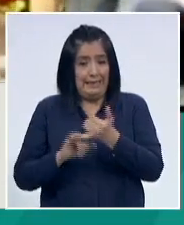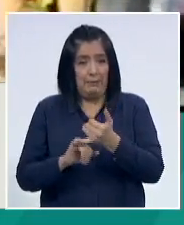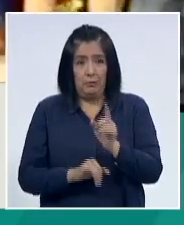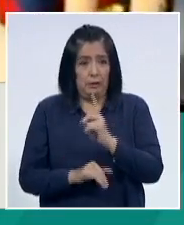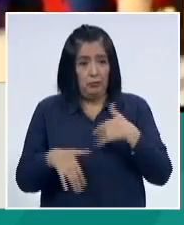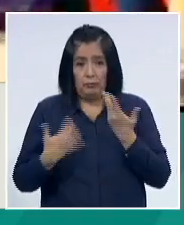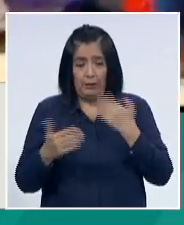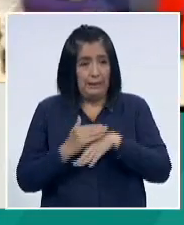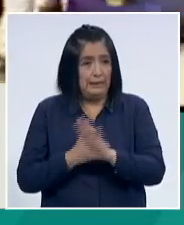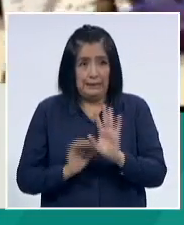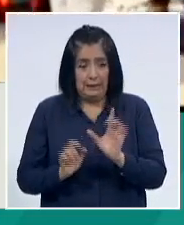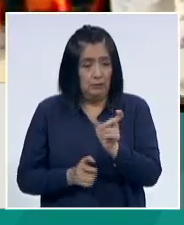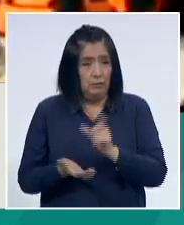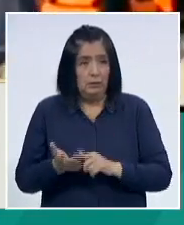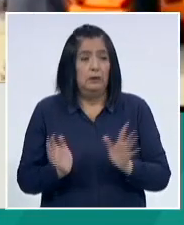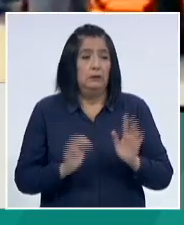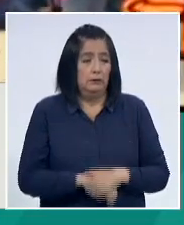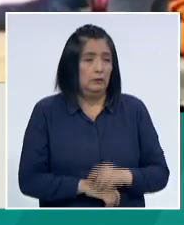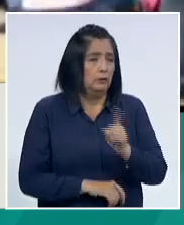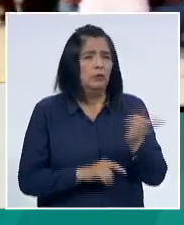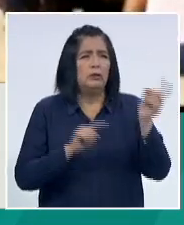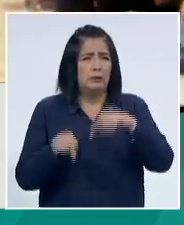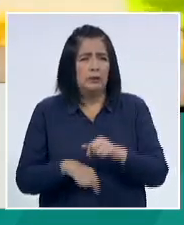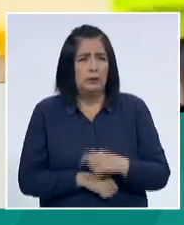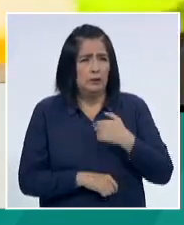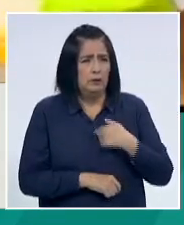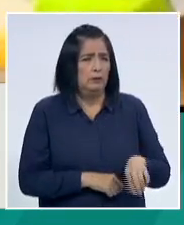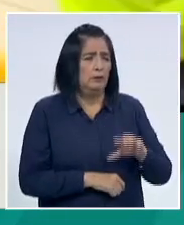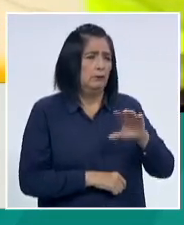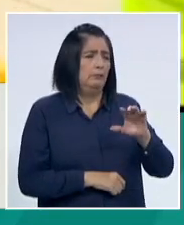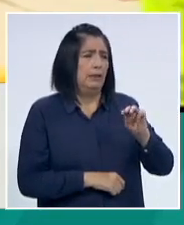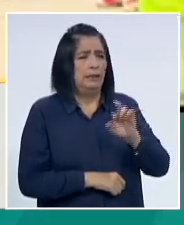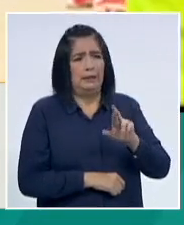poder ingresar con cédula. No, todavía. ¿De dónde viene usted? De allá, de Maracay, de Venezuela.